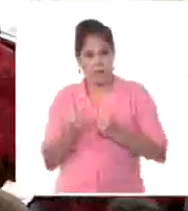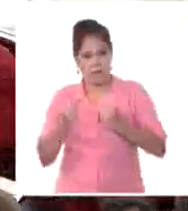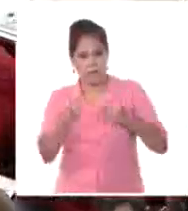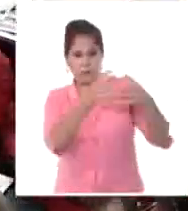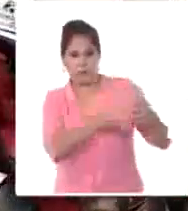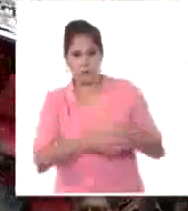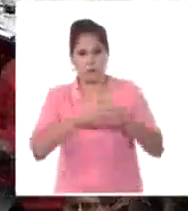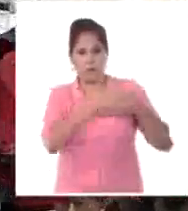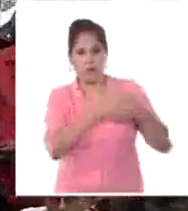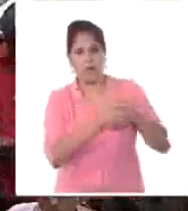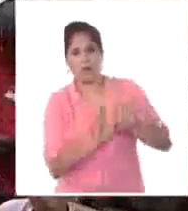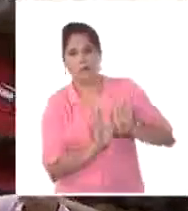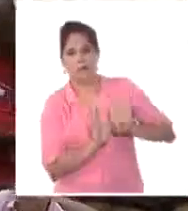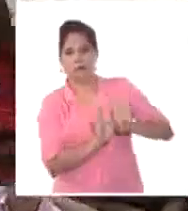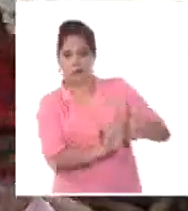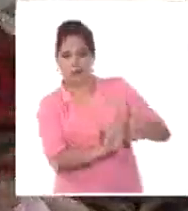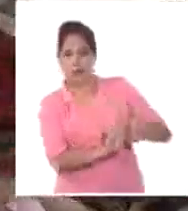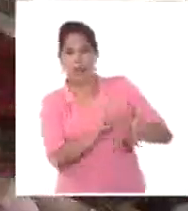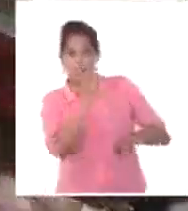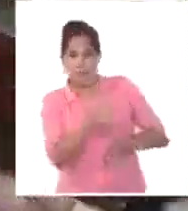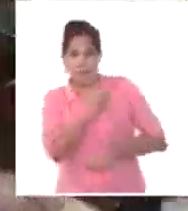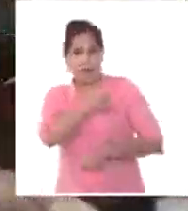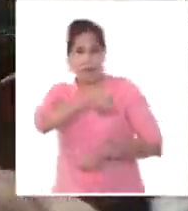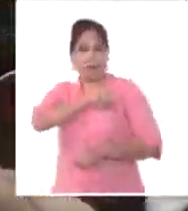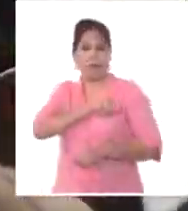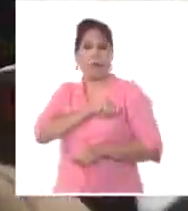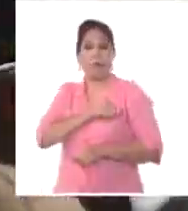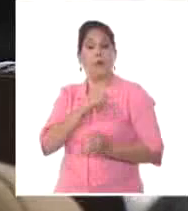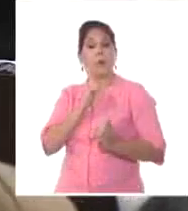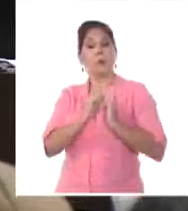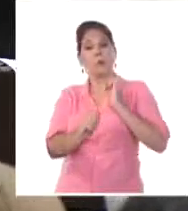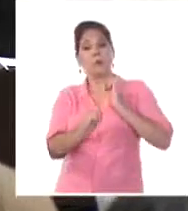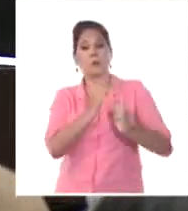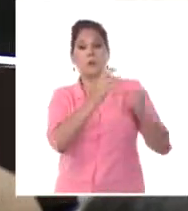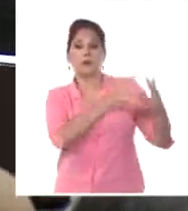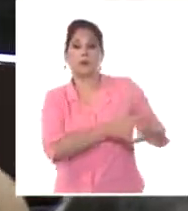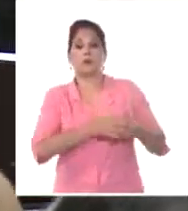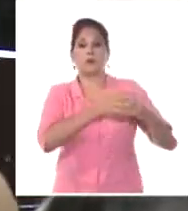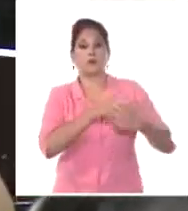que son de desprecio hacia los pueblos de la América Latina,